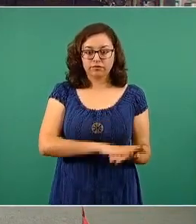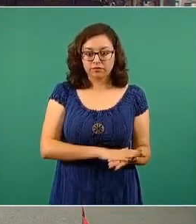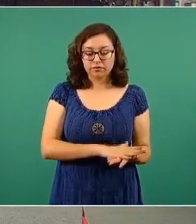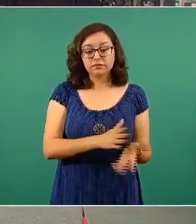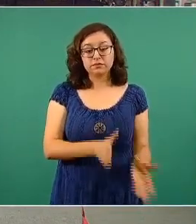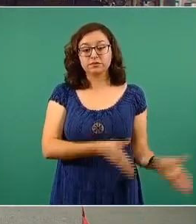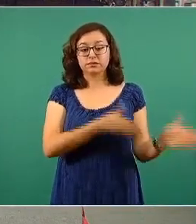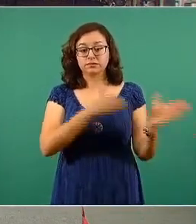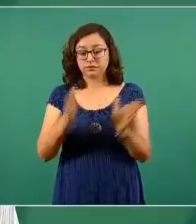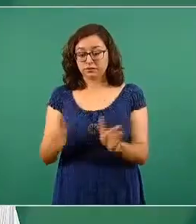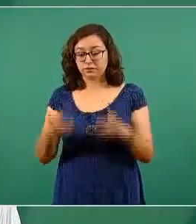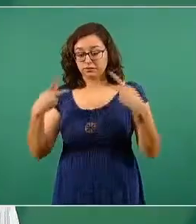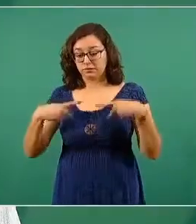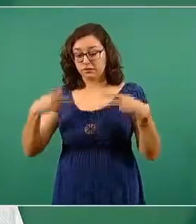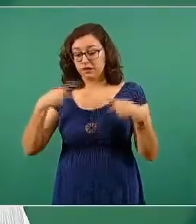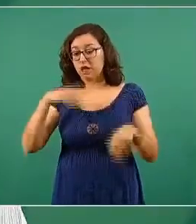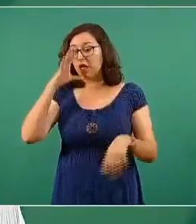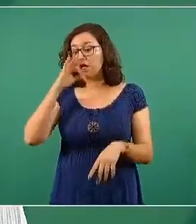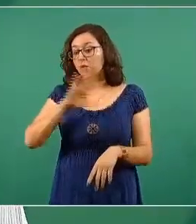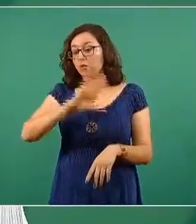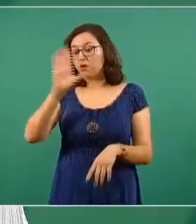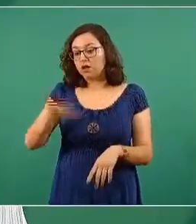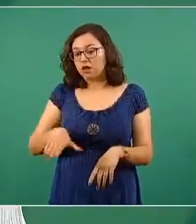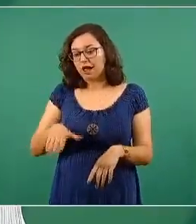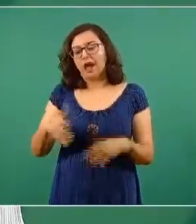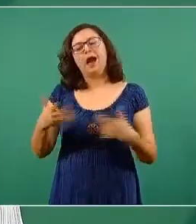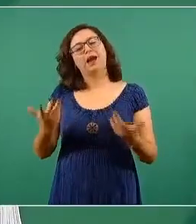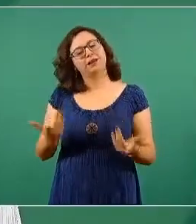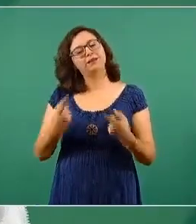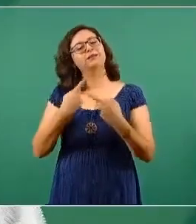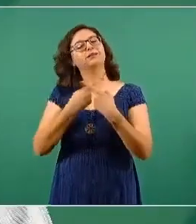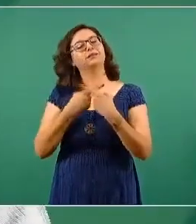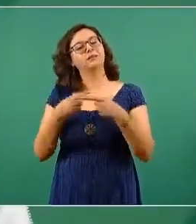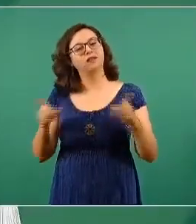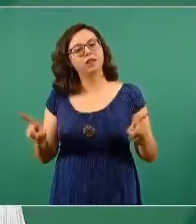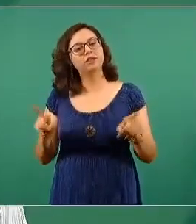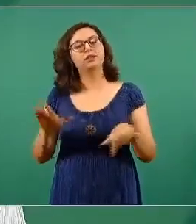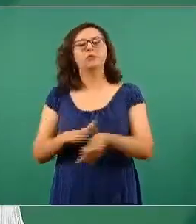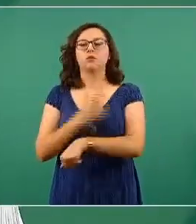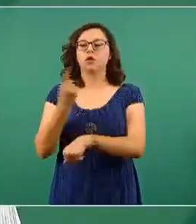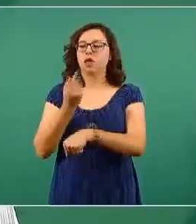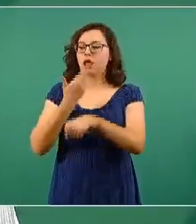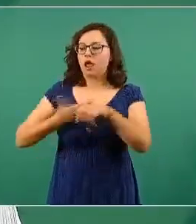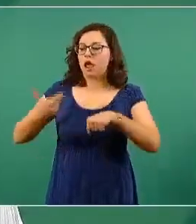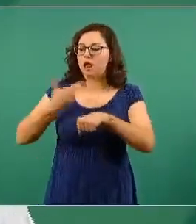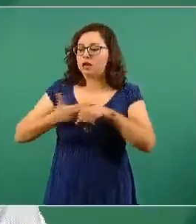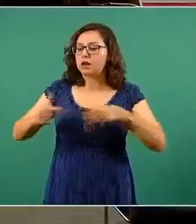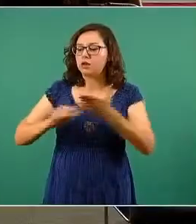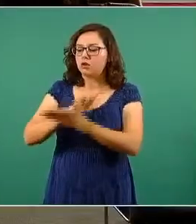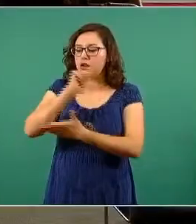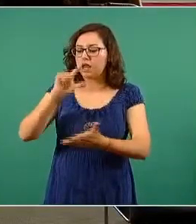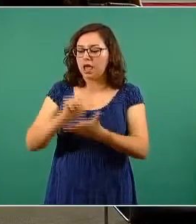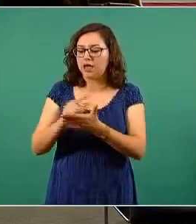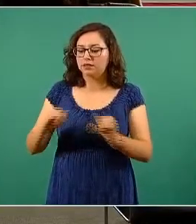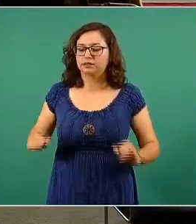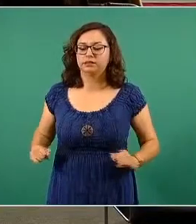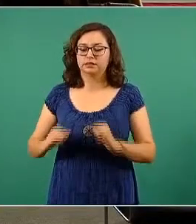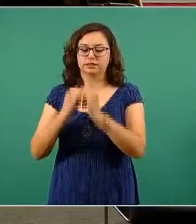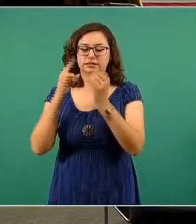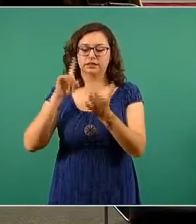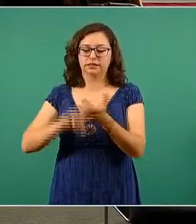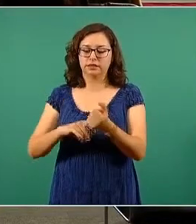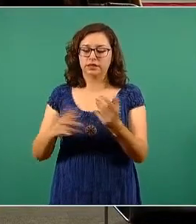defunciones, obviamente esto sí es diferente, porque por las diferentes disposiciones legales y las diferentes dependencias e instancias que